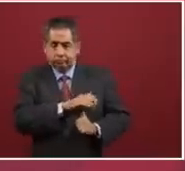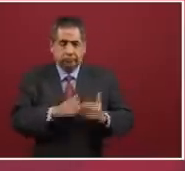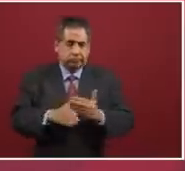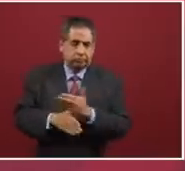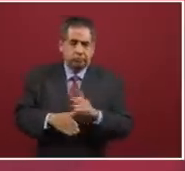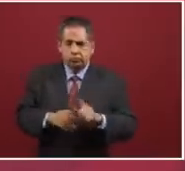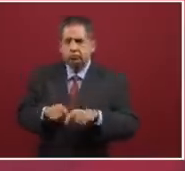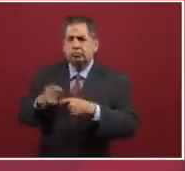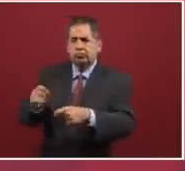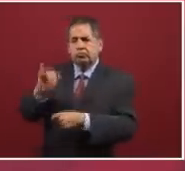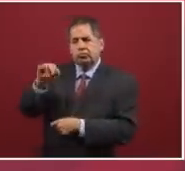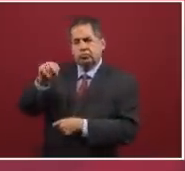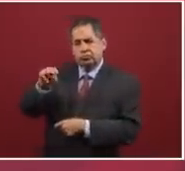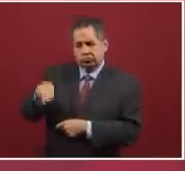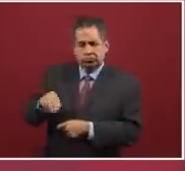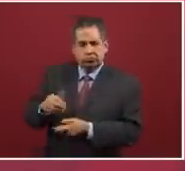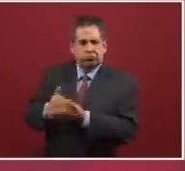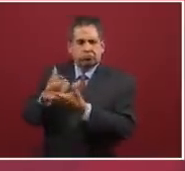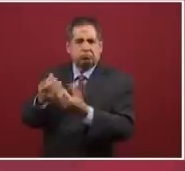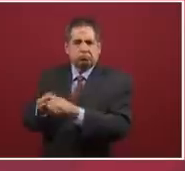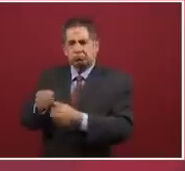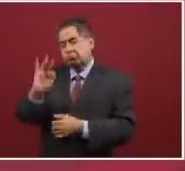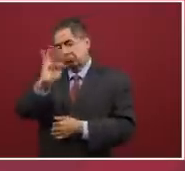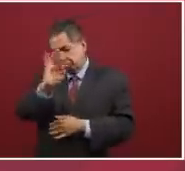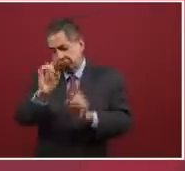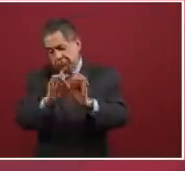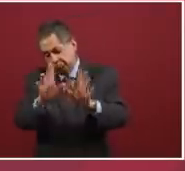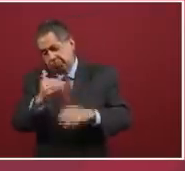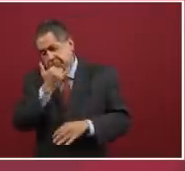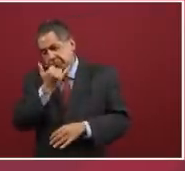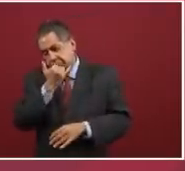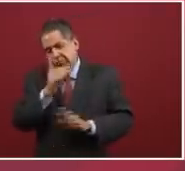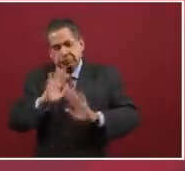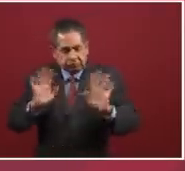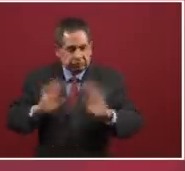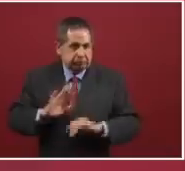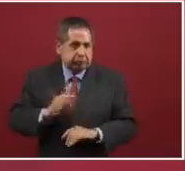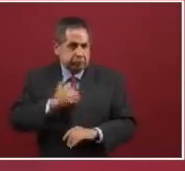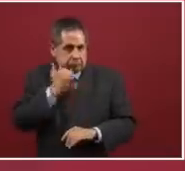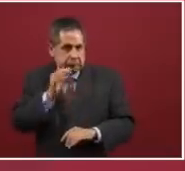Pero pudo haber sucedido,